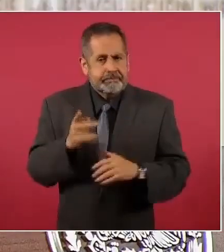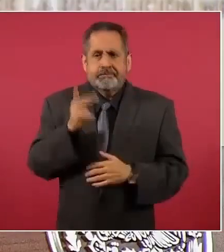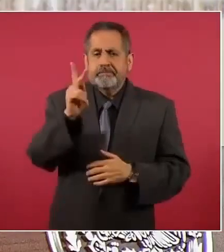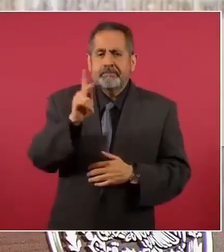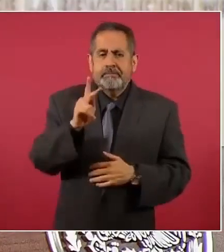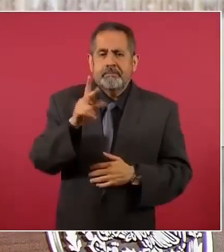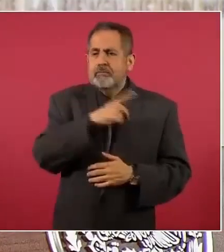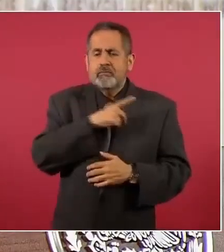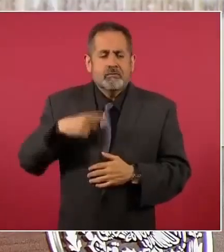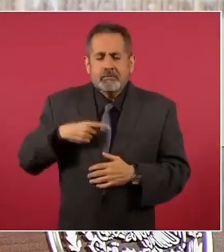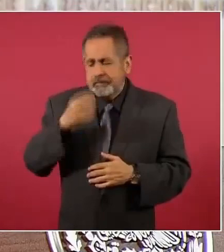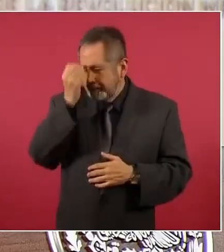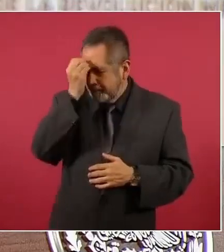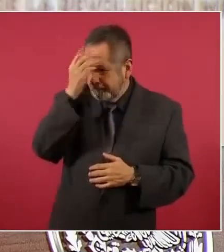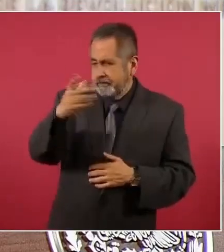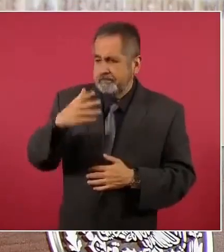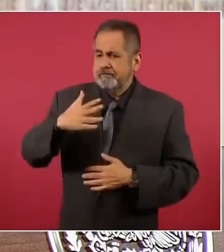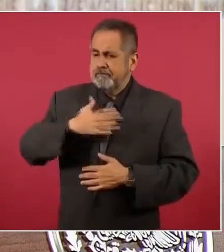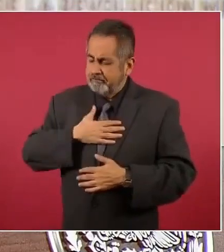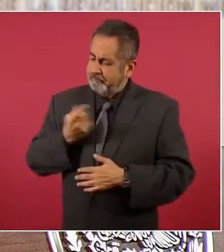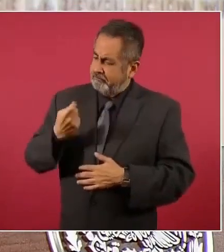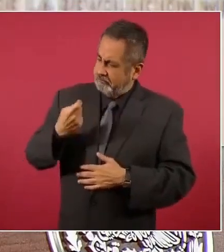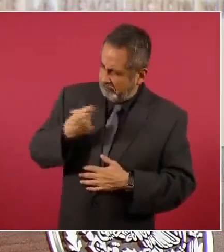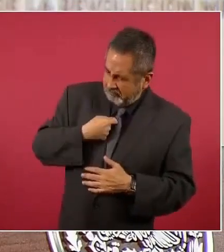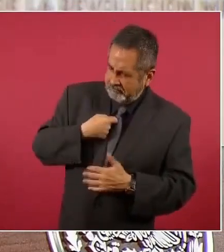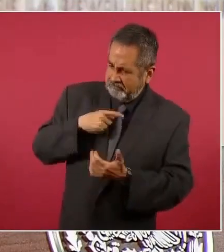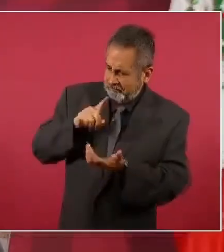pero sin perder nuestra esencia